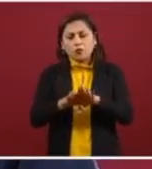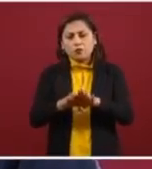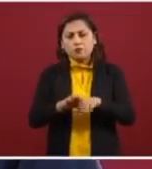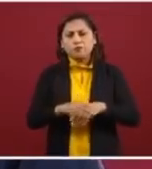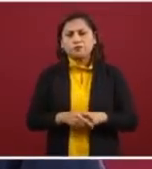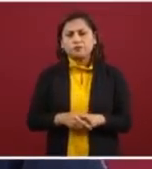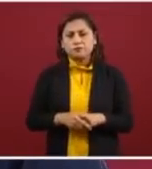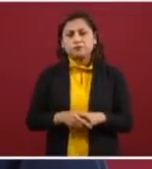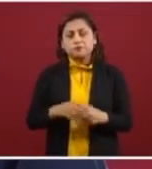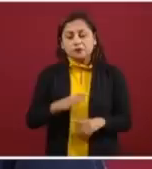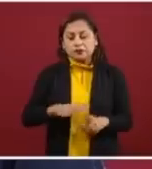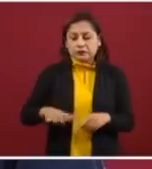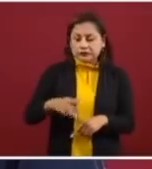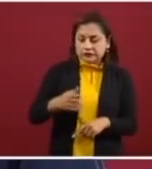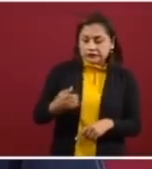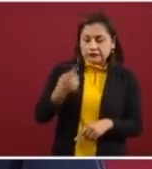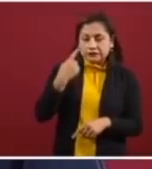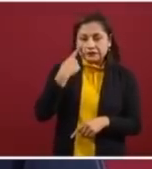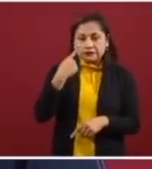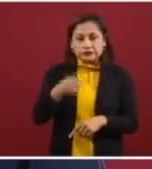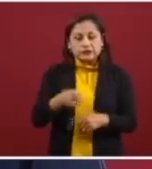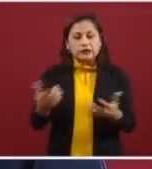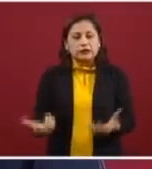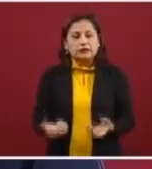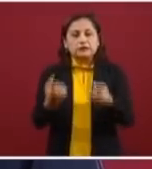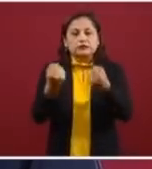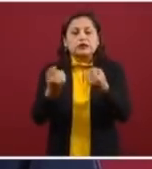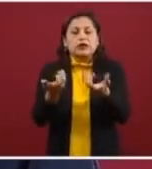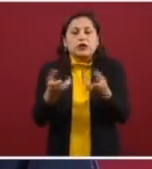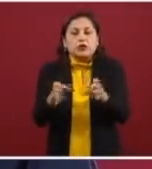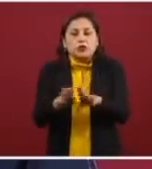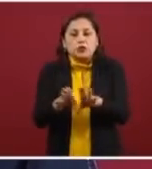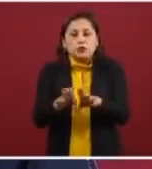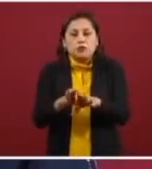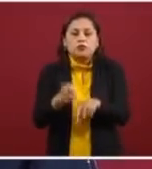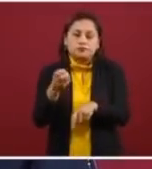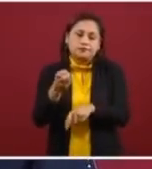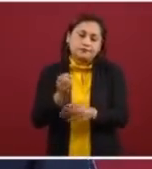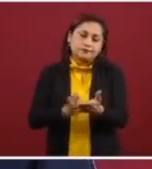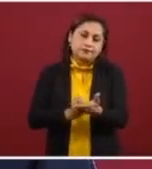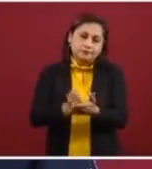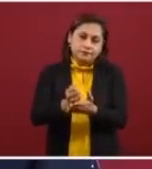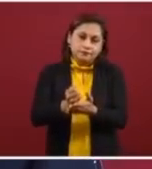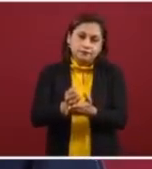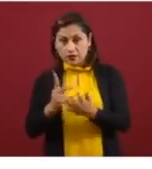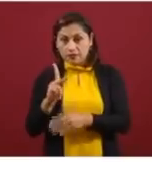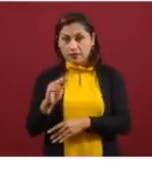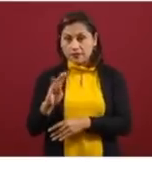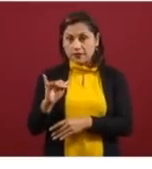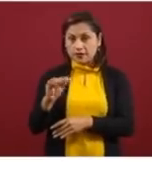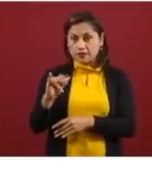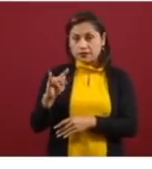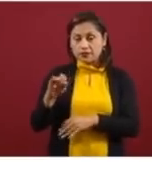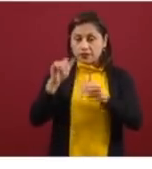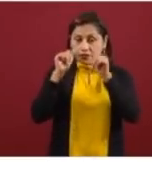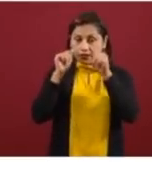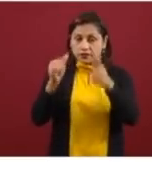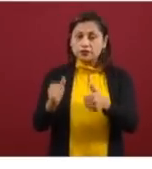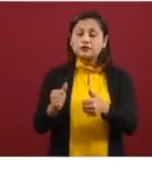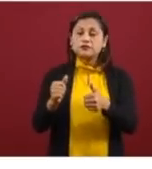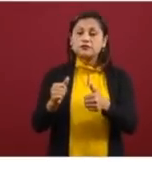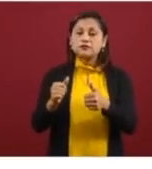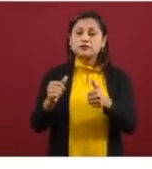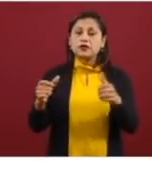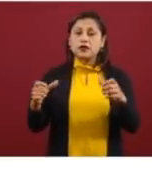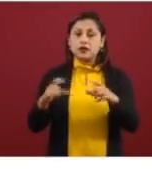salvar vidas, el de evitar una masacre. En otros temas, durante